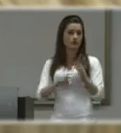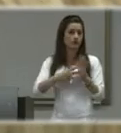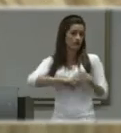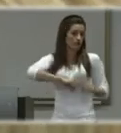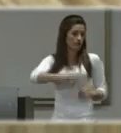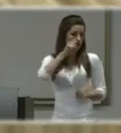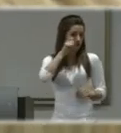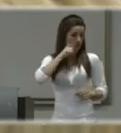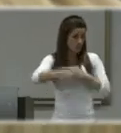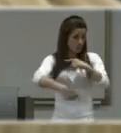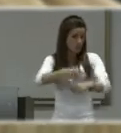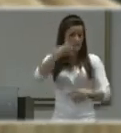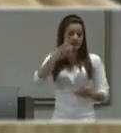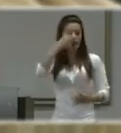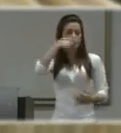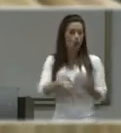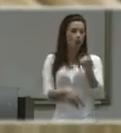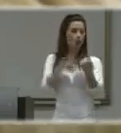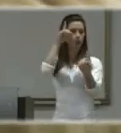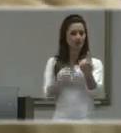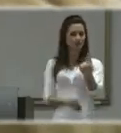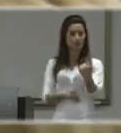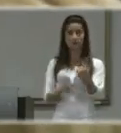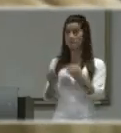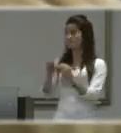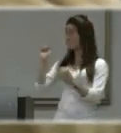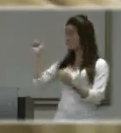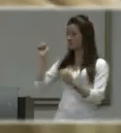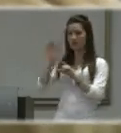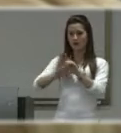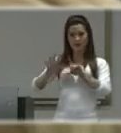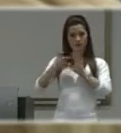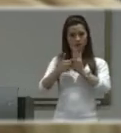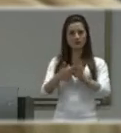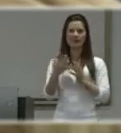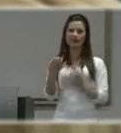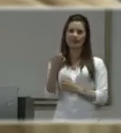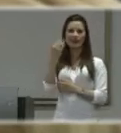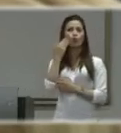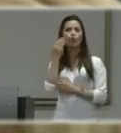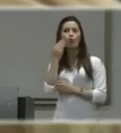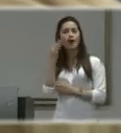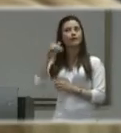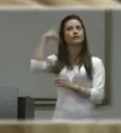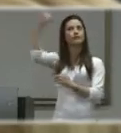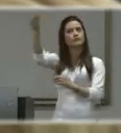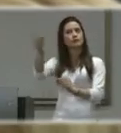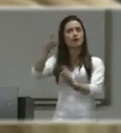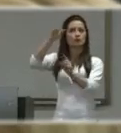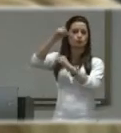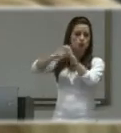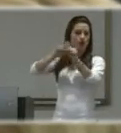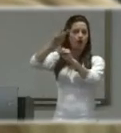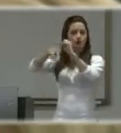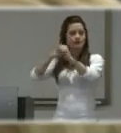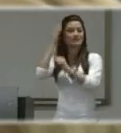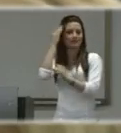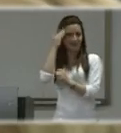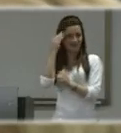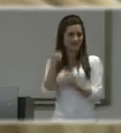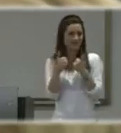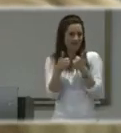reproductivos, sino que también tiene como pensado su tiempo, su espacio. Entonces, es muy importante saber que